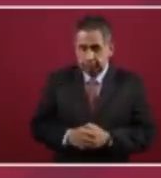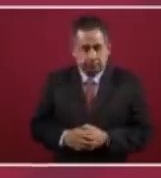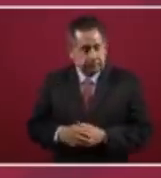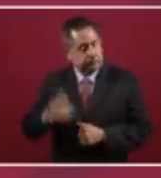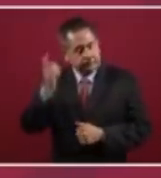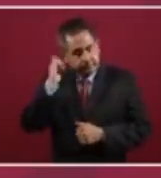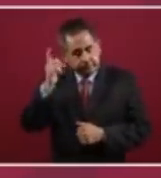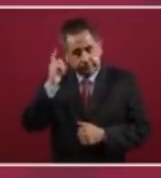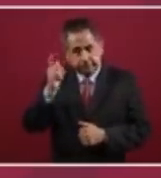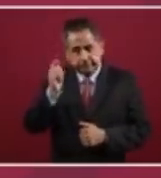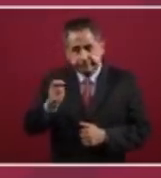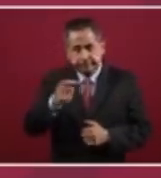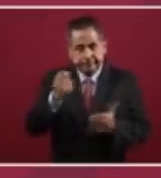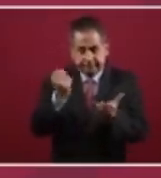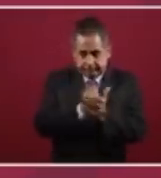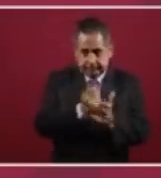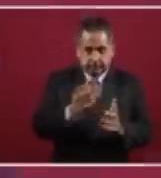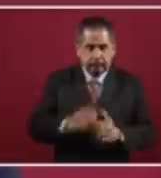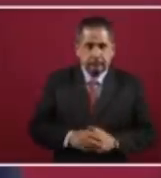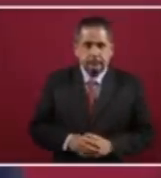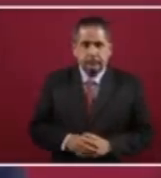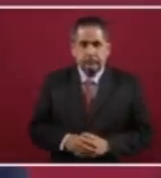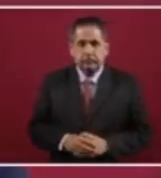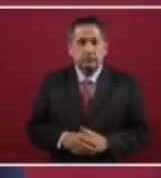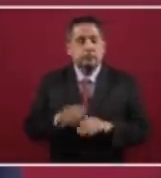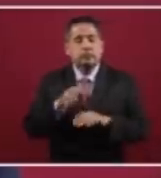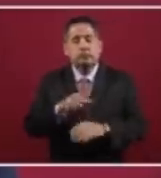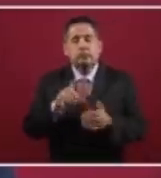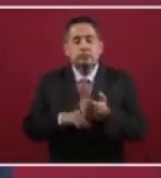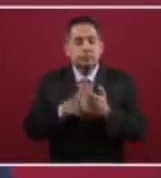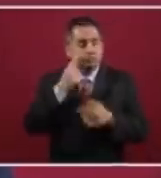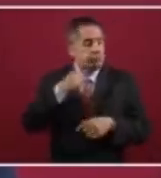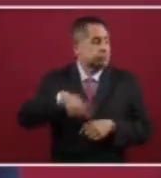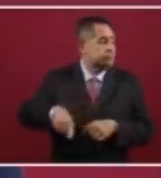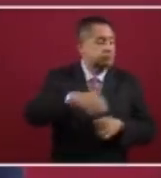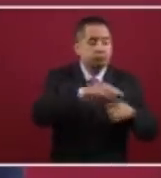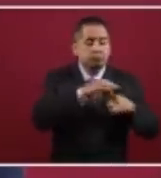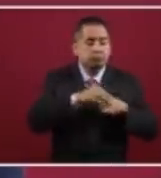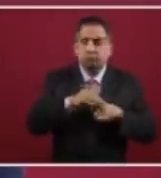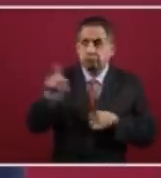Ojalá y se apruebe. En el caso de la revocación del mandato,